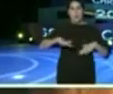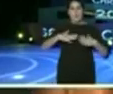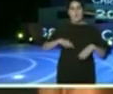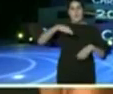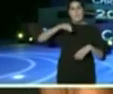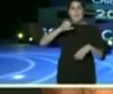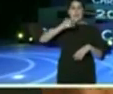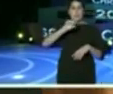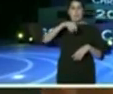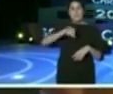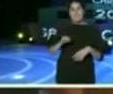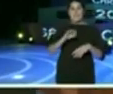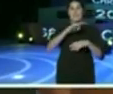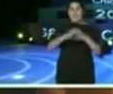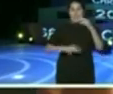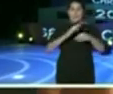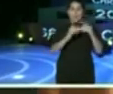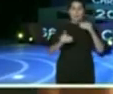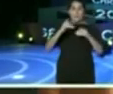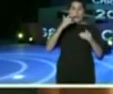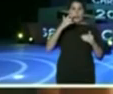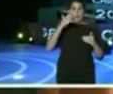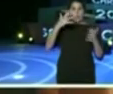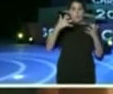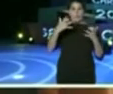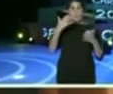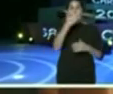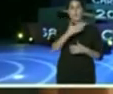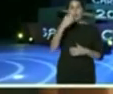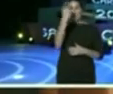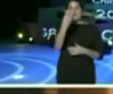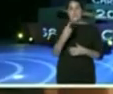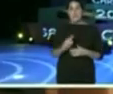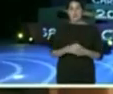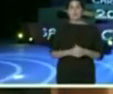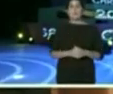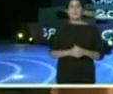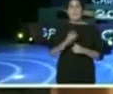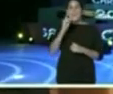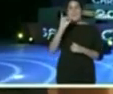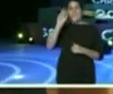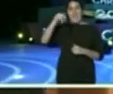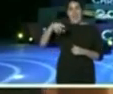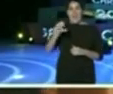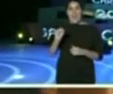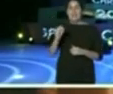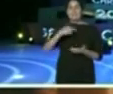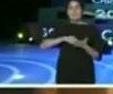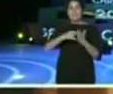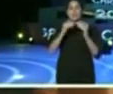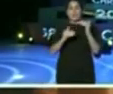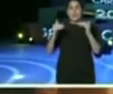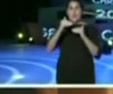Pérez, profesor del ciclo formativo de grado superior de la Escuela de Arte y Superior de Diseño Fernando Esteves. Diana Agudo Bermúdez, técnico superior